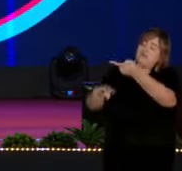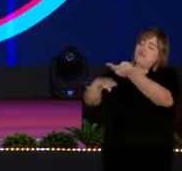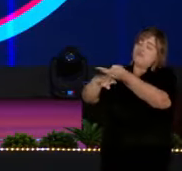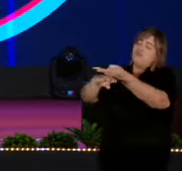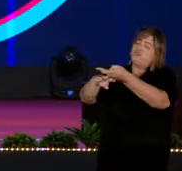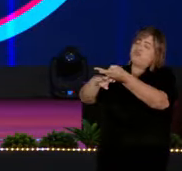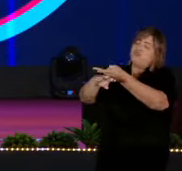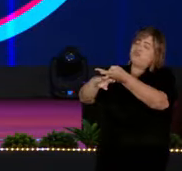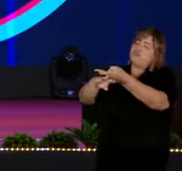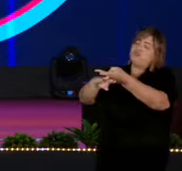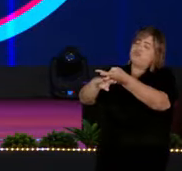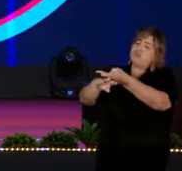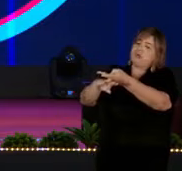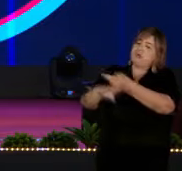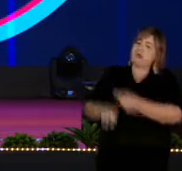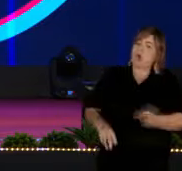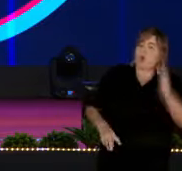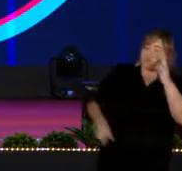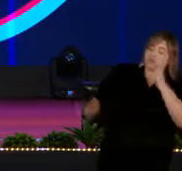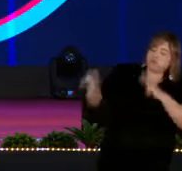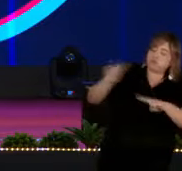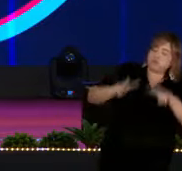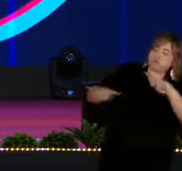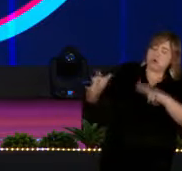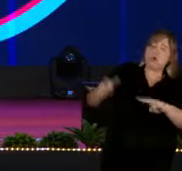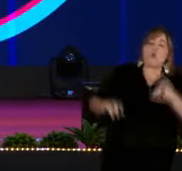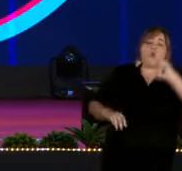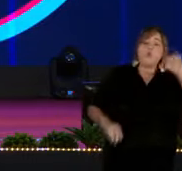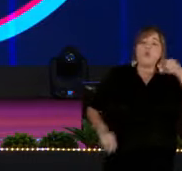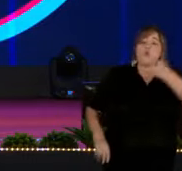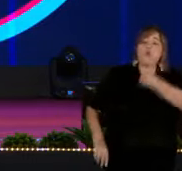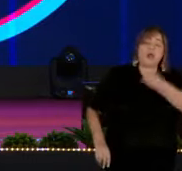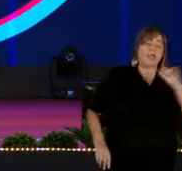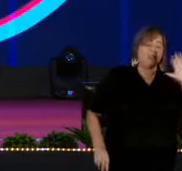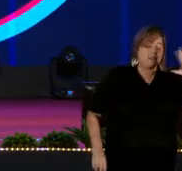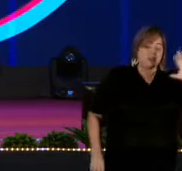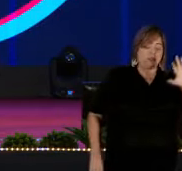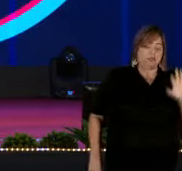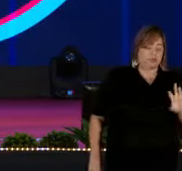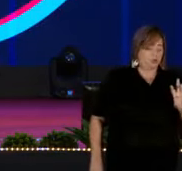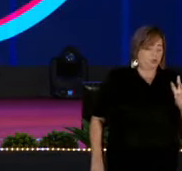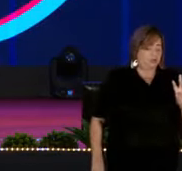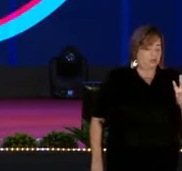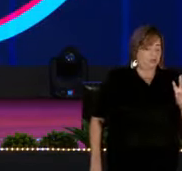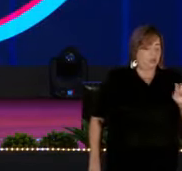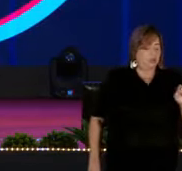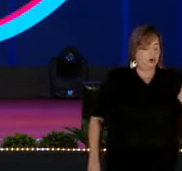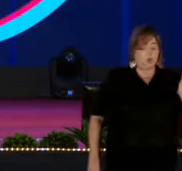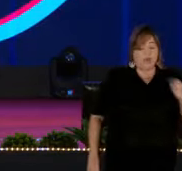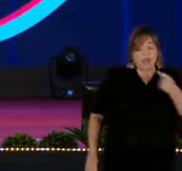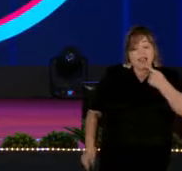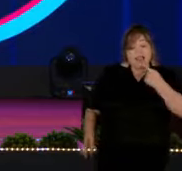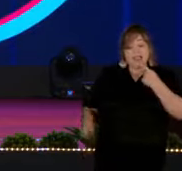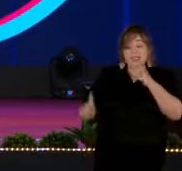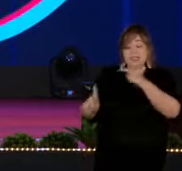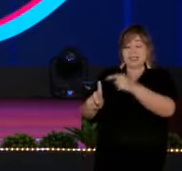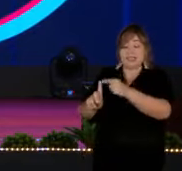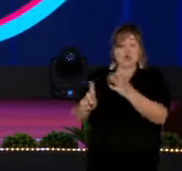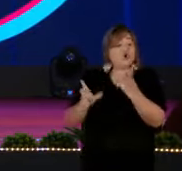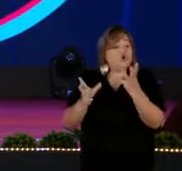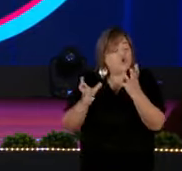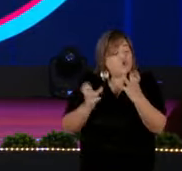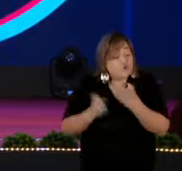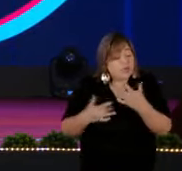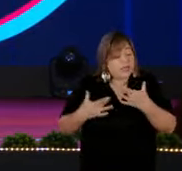que desde hace mucho tiempo, eso está en Juan 5, 6, 9, le dijo: ¿quieres ser sano? El problema de estar